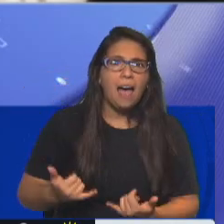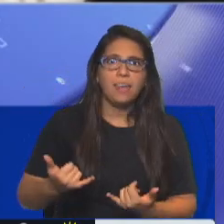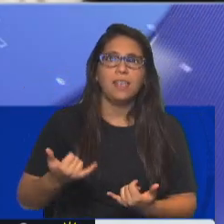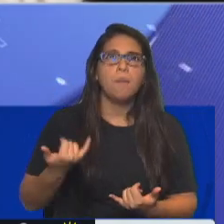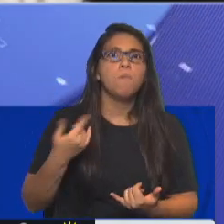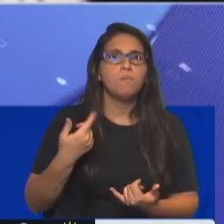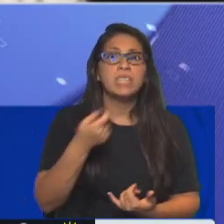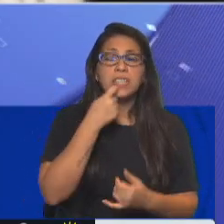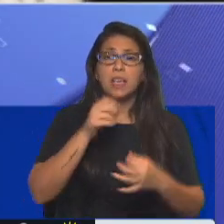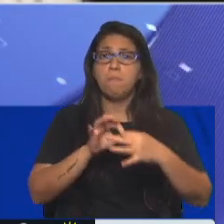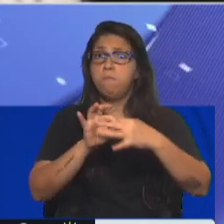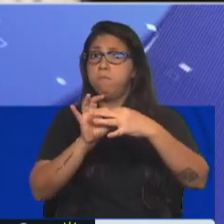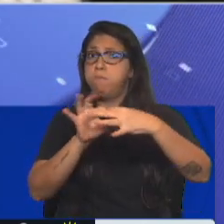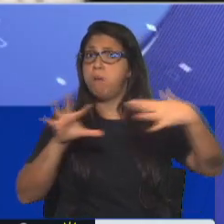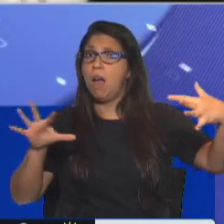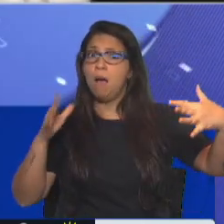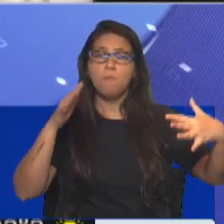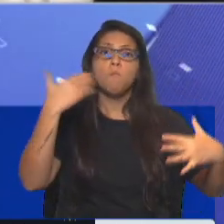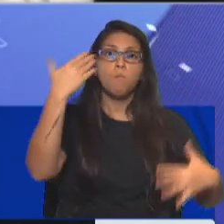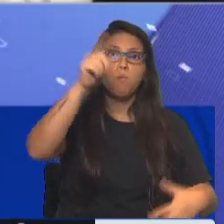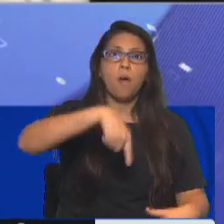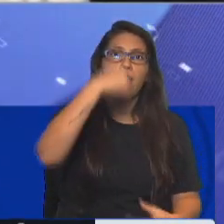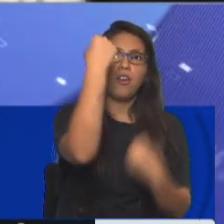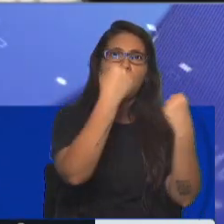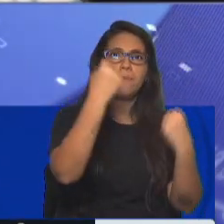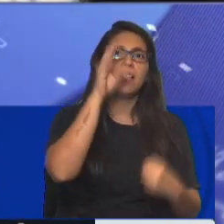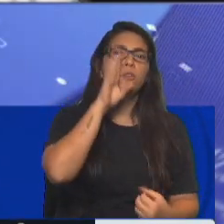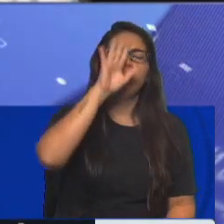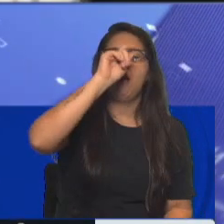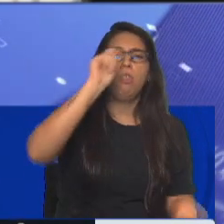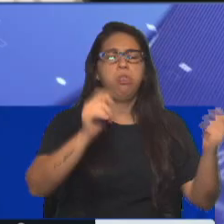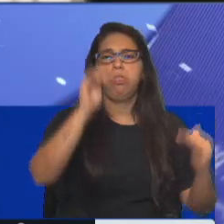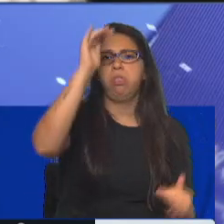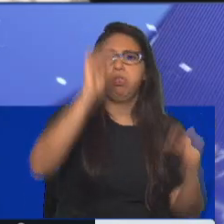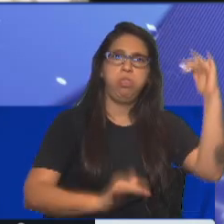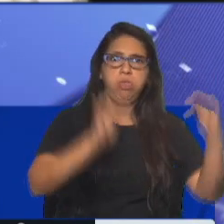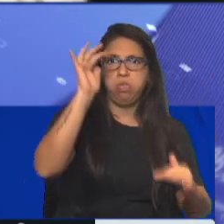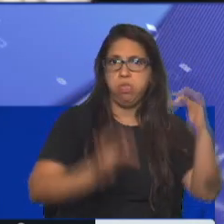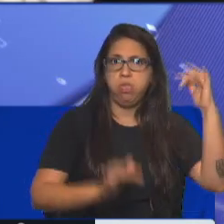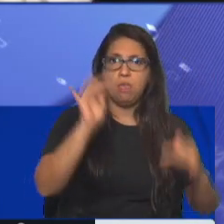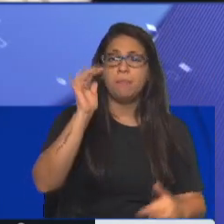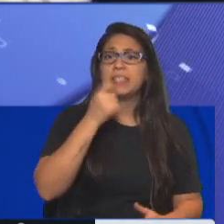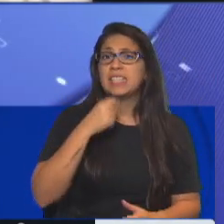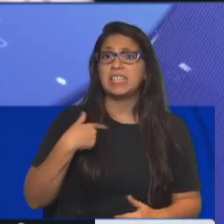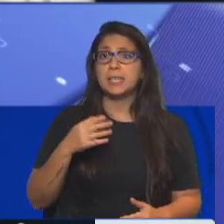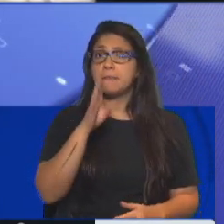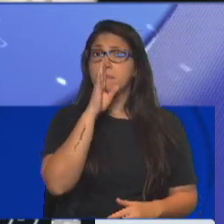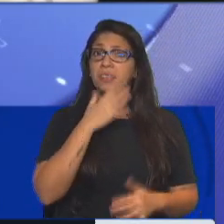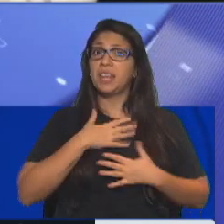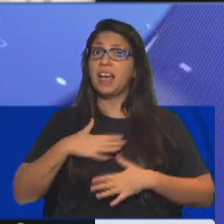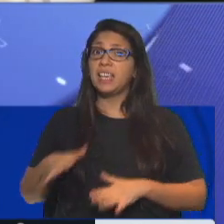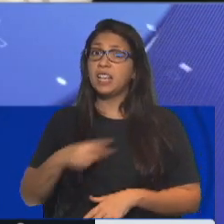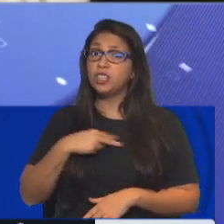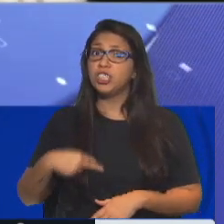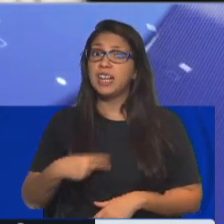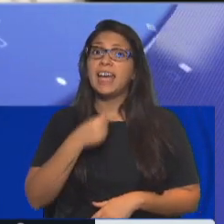comercio bilateral y la economía norteamericana. Si no lo hace es porque está, por un lado, evitar